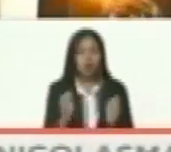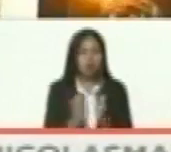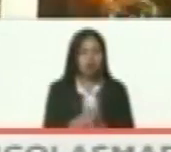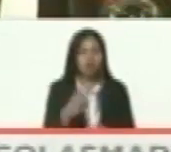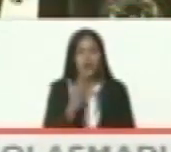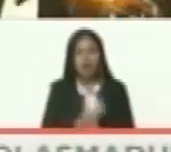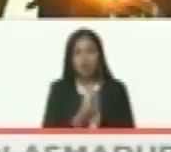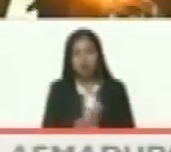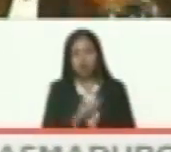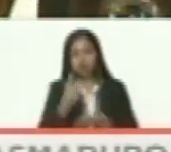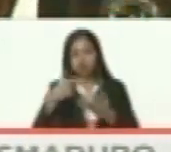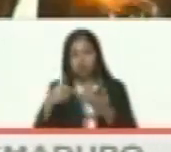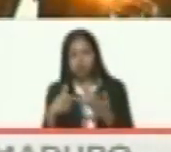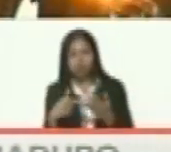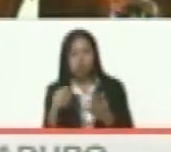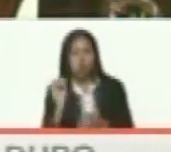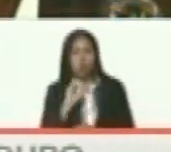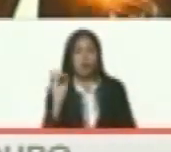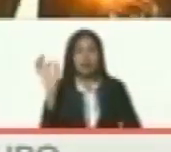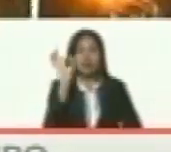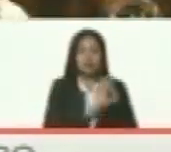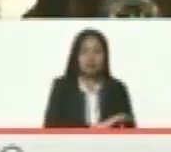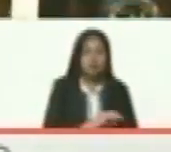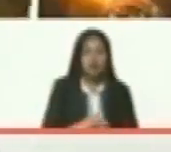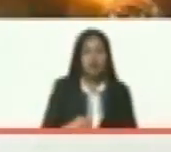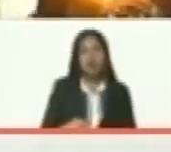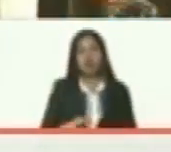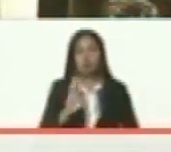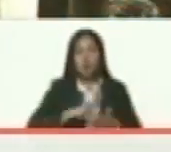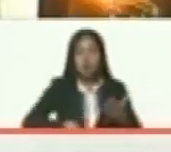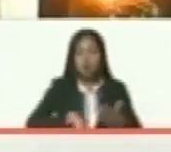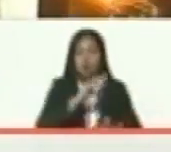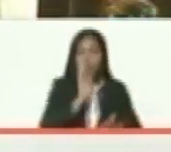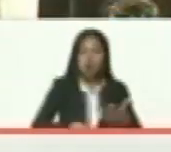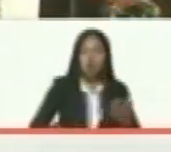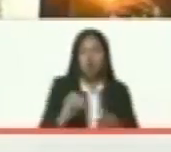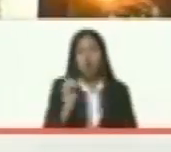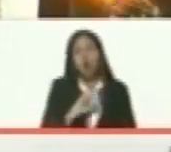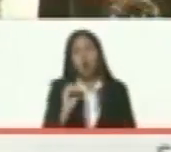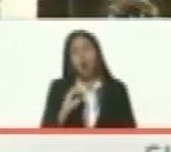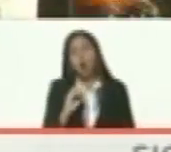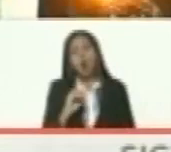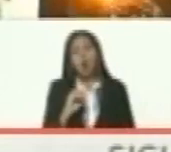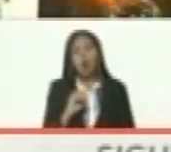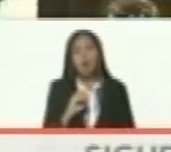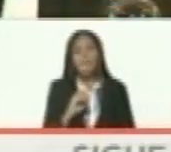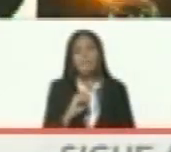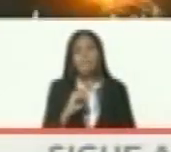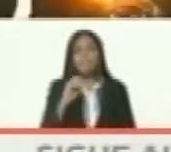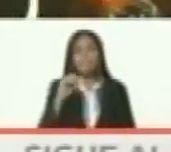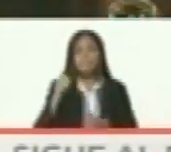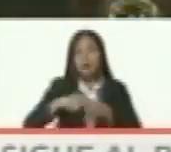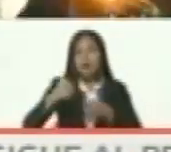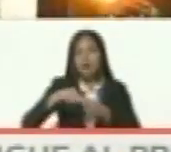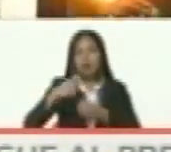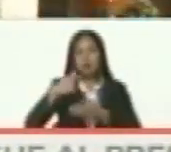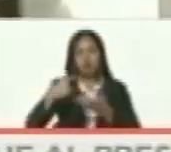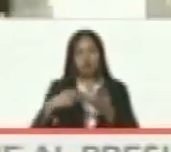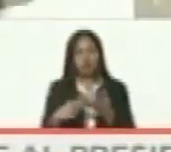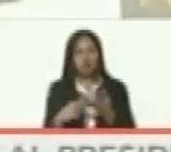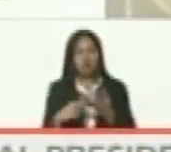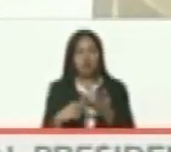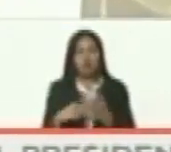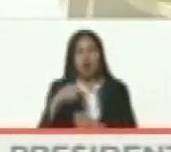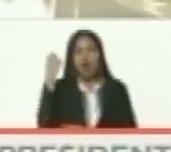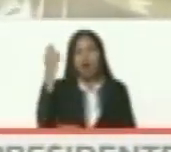Carúpano, o a Barquisimeto, Puerto La Cruz, a Maracaibo, a Boconó, San Fernando de Apure, Naguará, ya